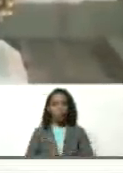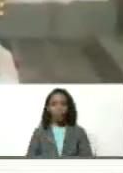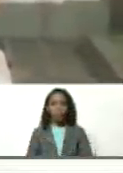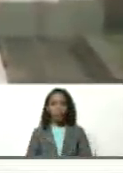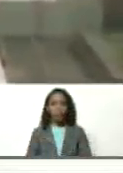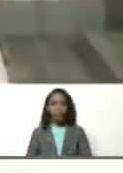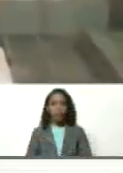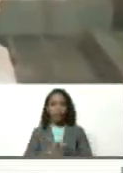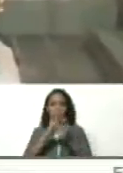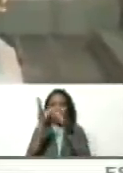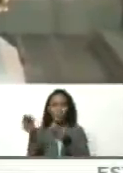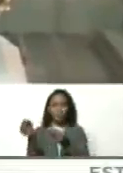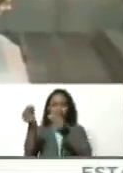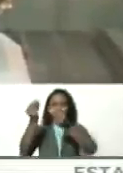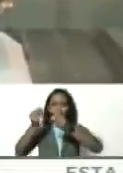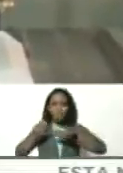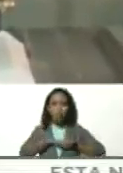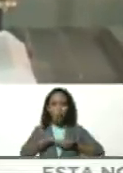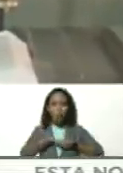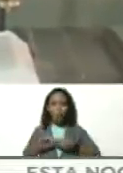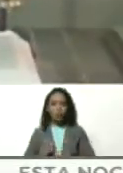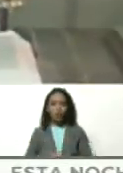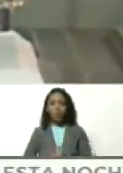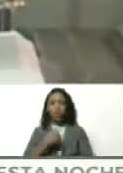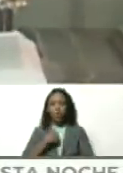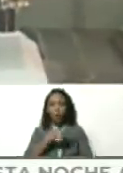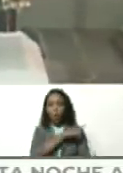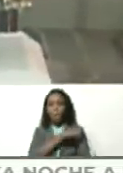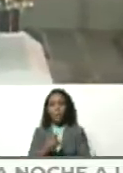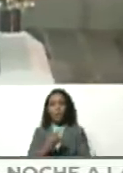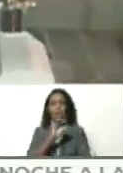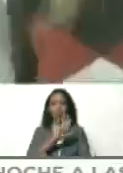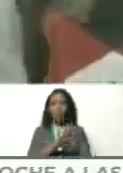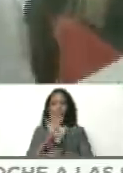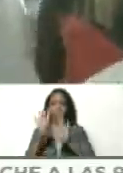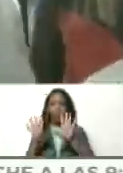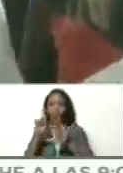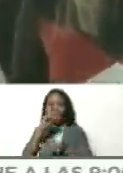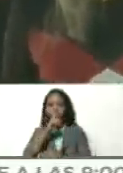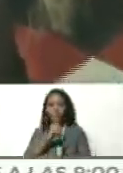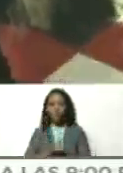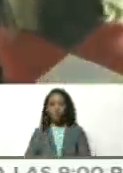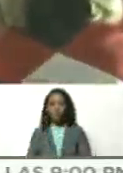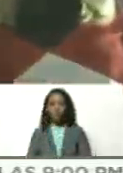y me han entregado. Cumplí 59 años.